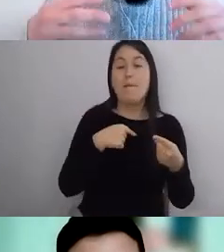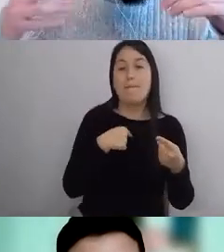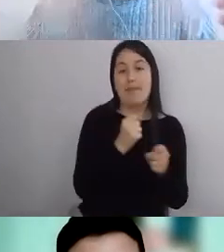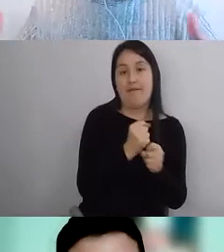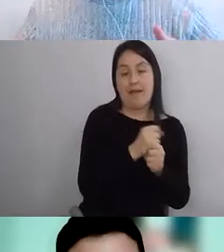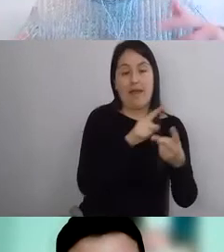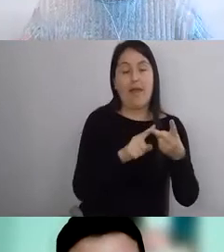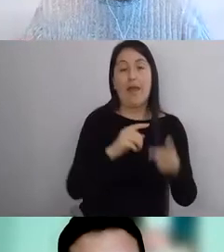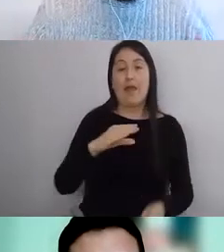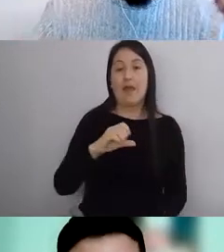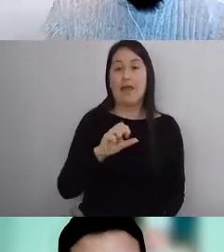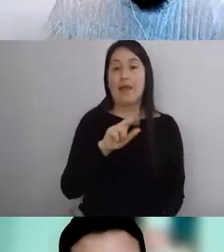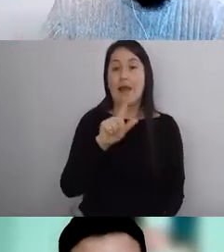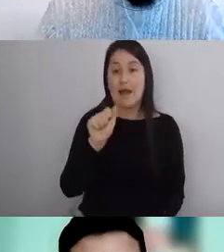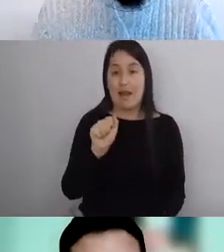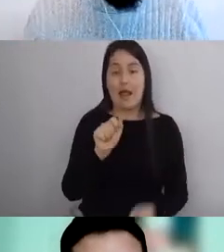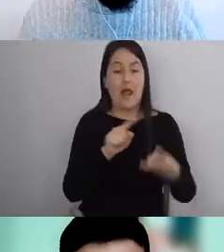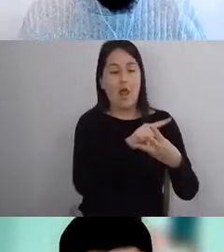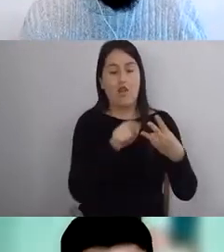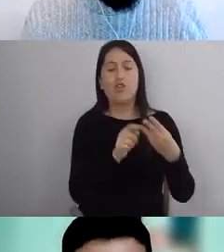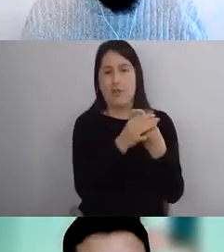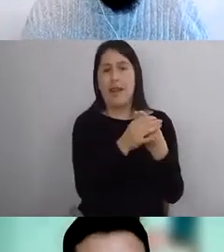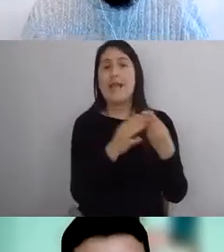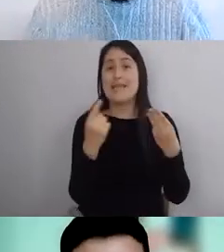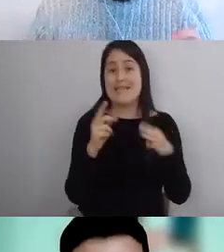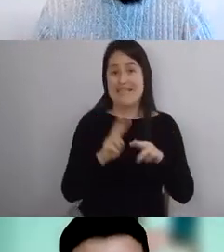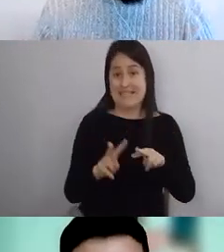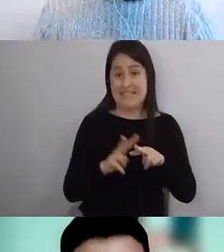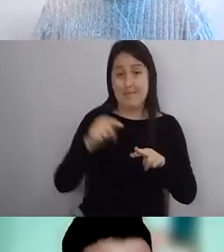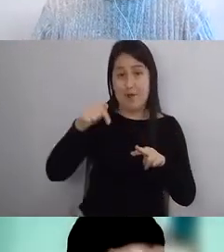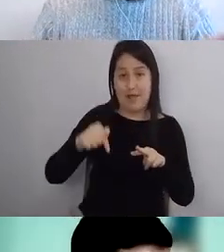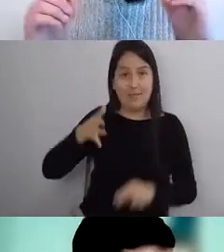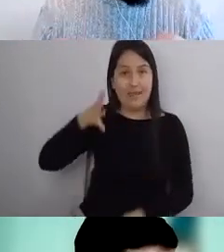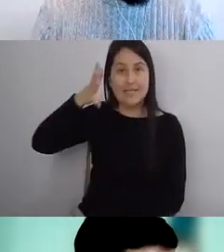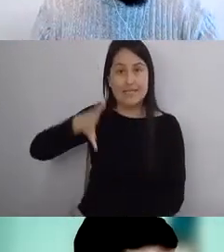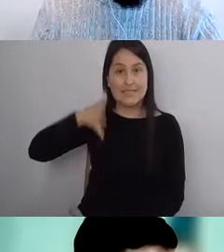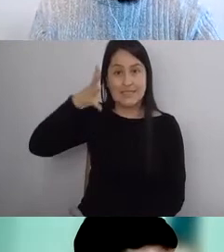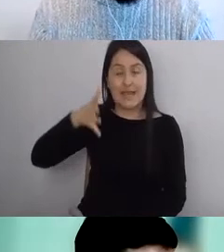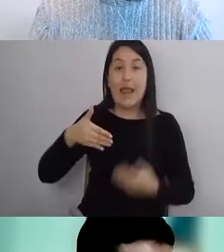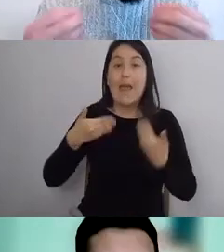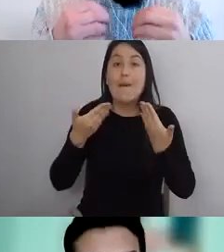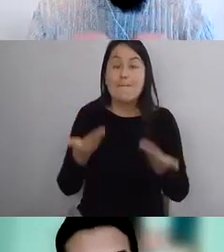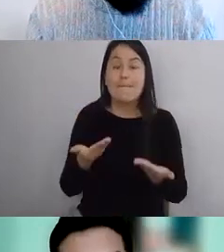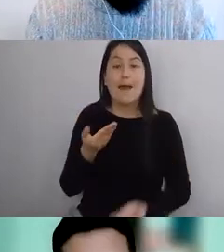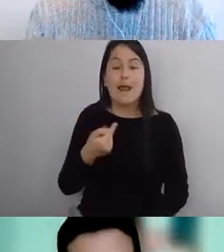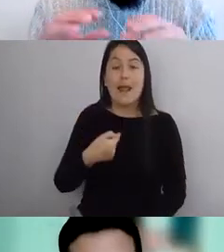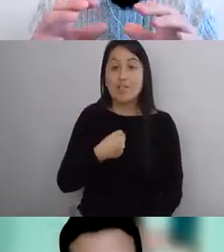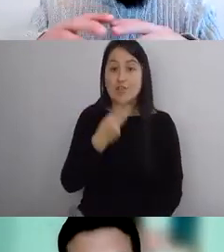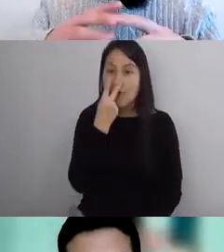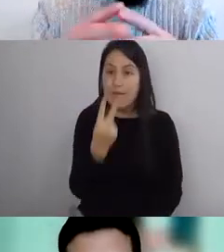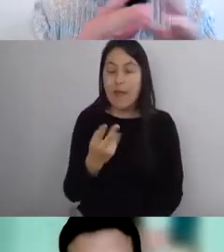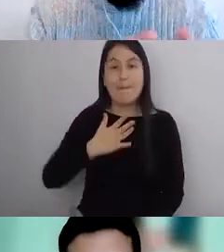decir, con el Mauro y con la Carla hicimos esta charla, ¿ya? Pero para yo ver cómo fue mi